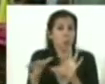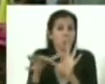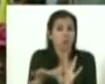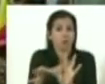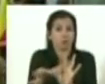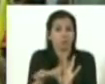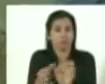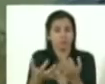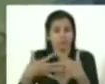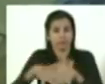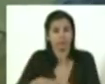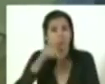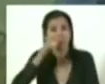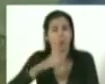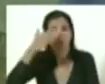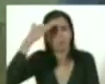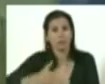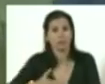cívico-militar,